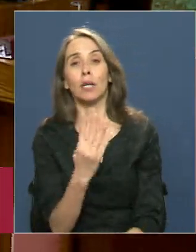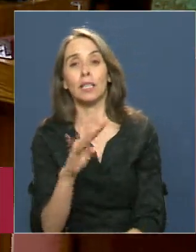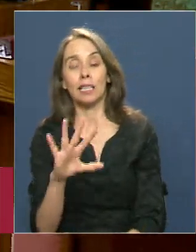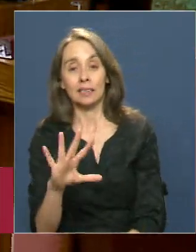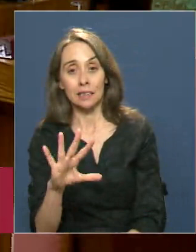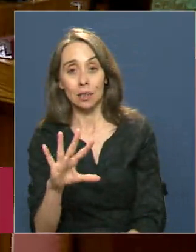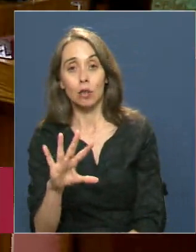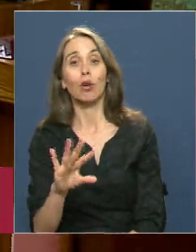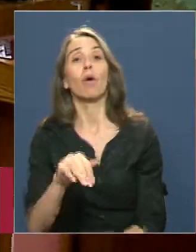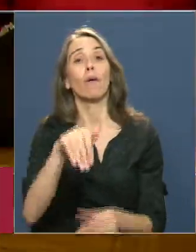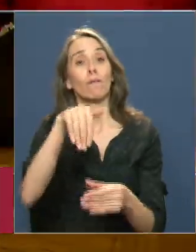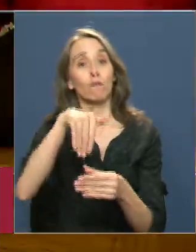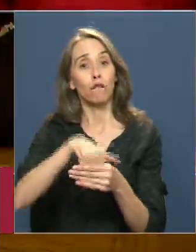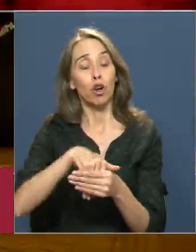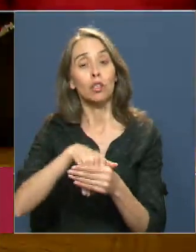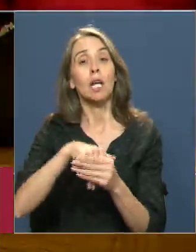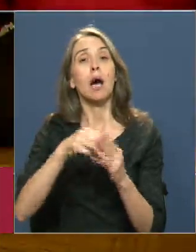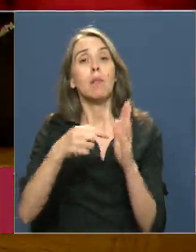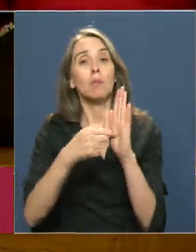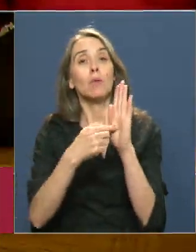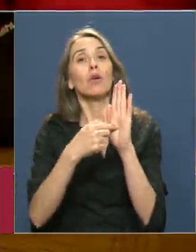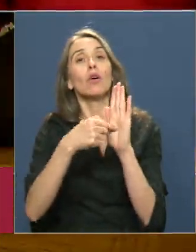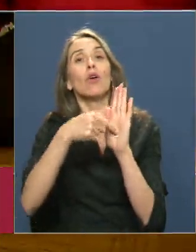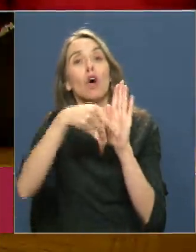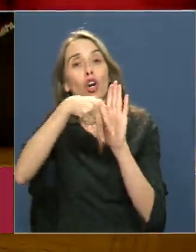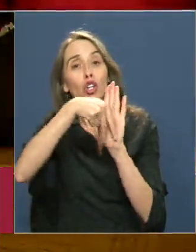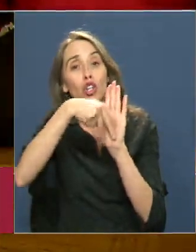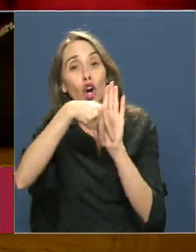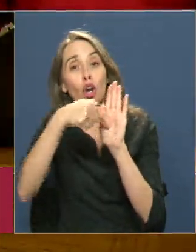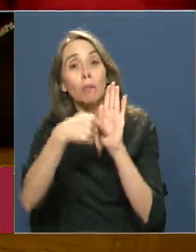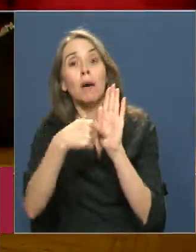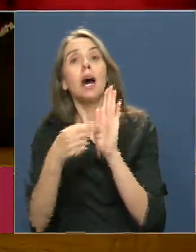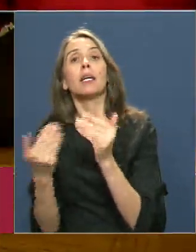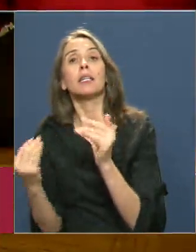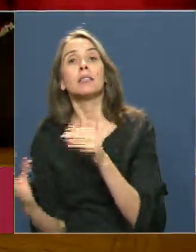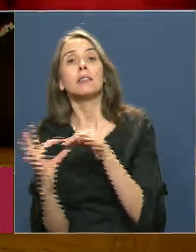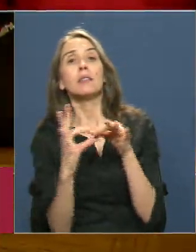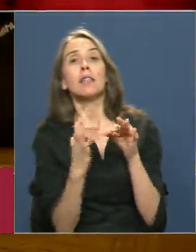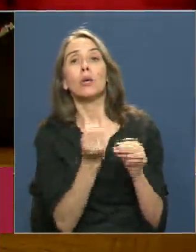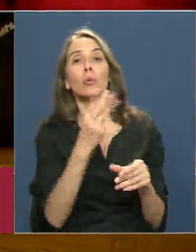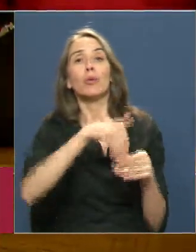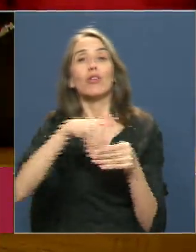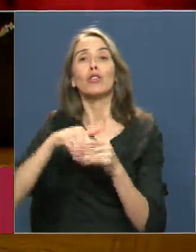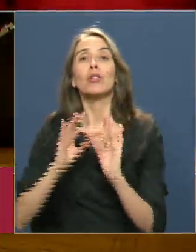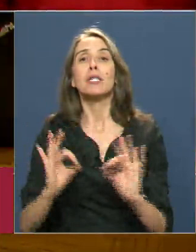13.345. Vamos a votar una norma de quórum calificada. Mientras tanto,